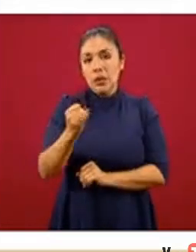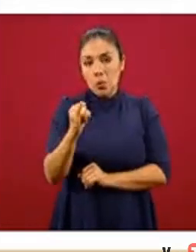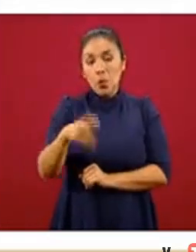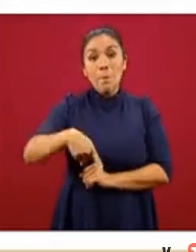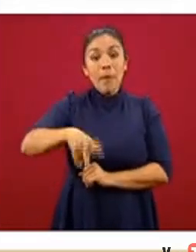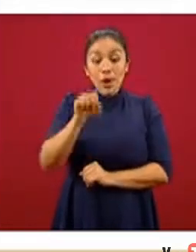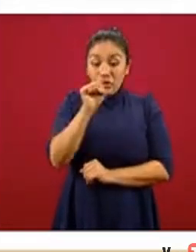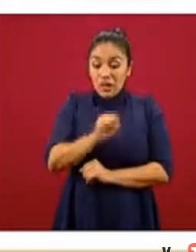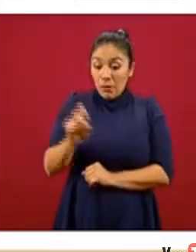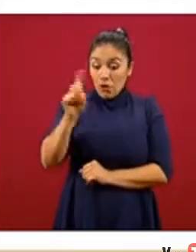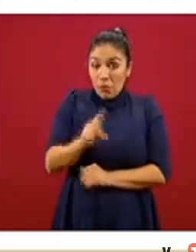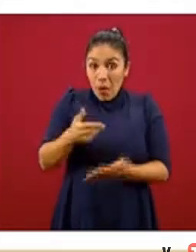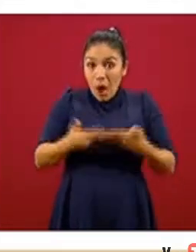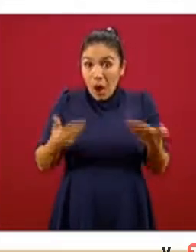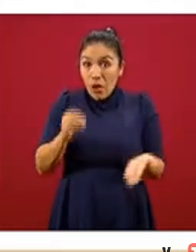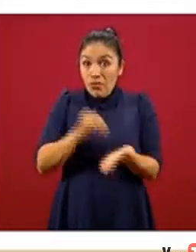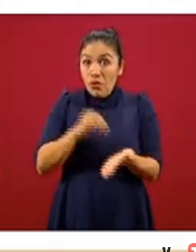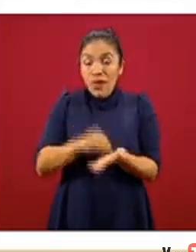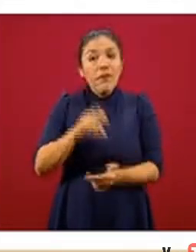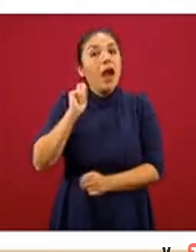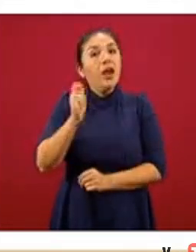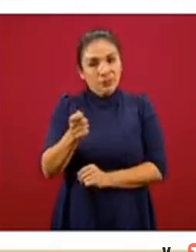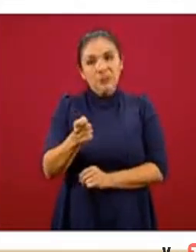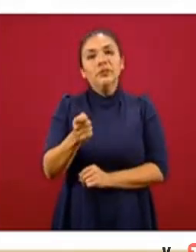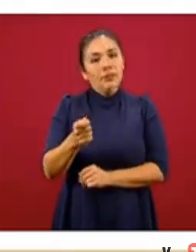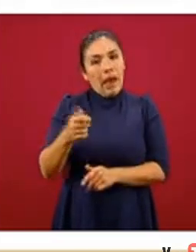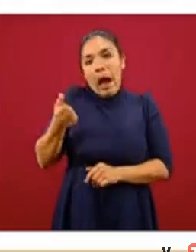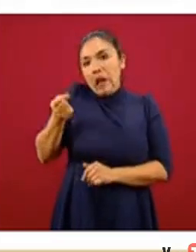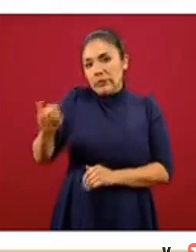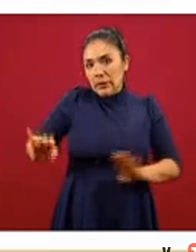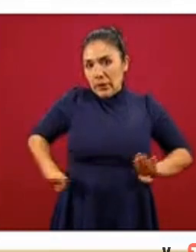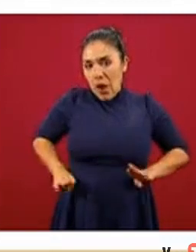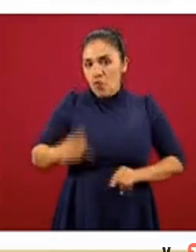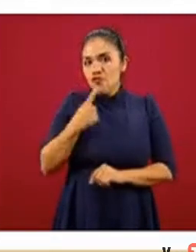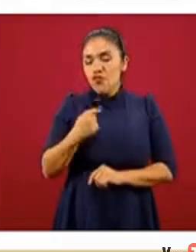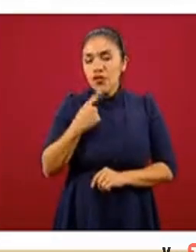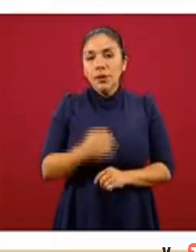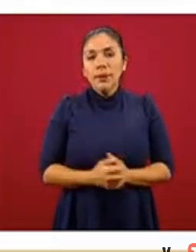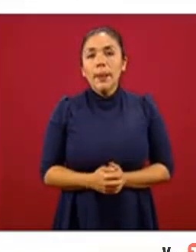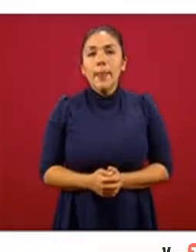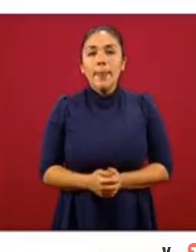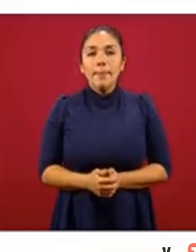sábado y domingo estamos todavía en esta circunstancia. La siguiente.